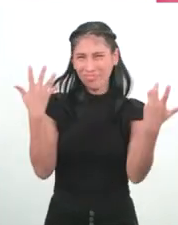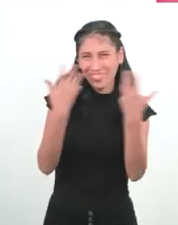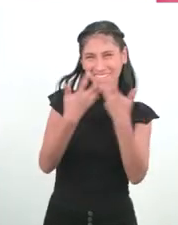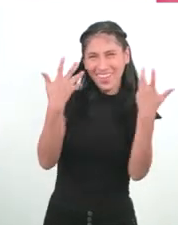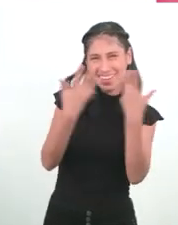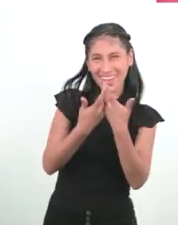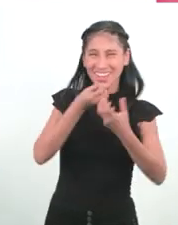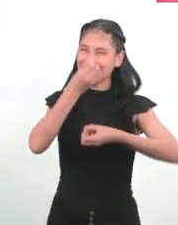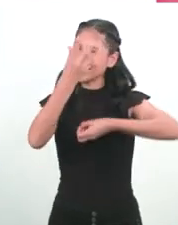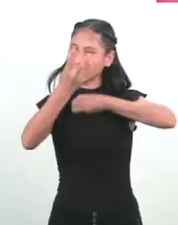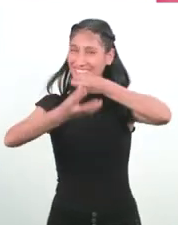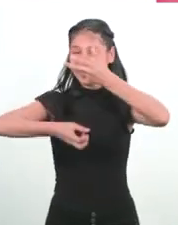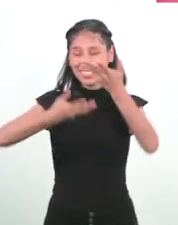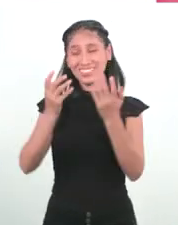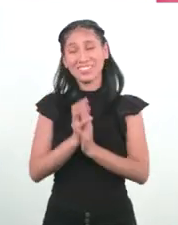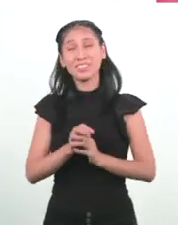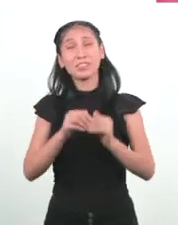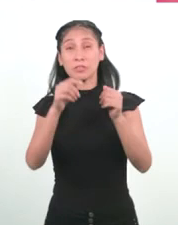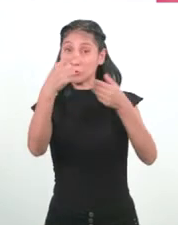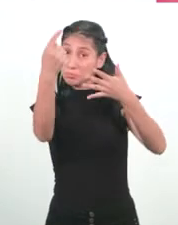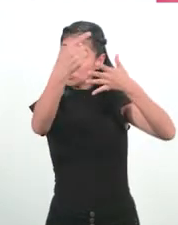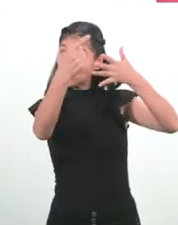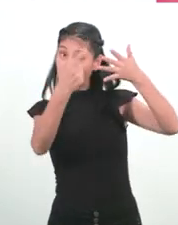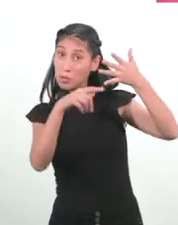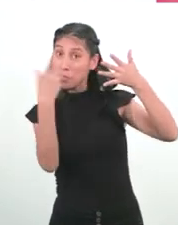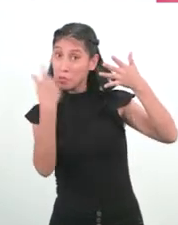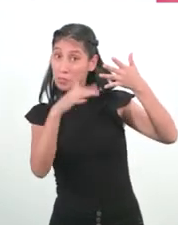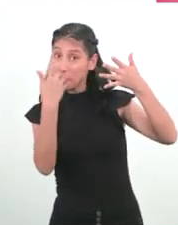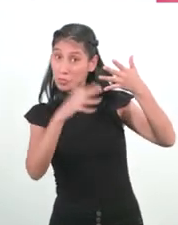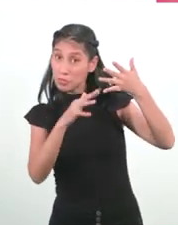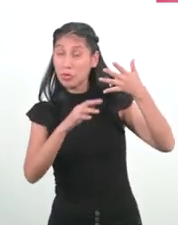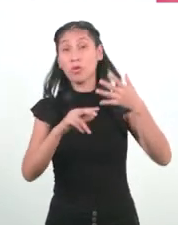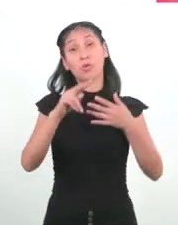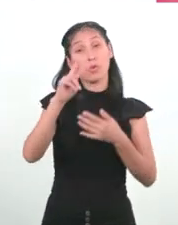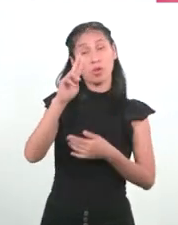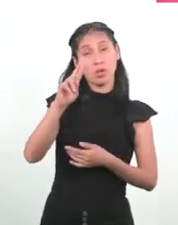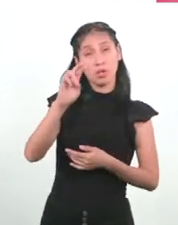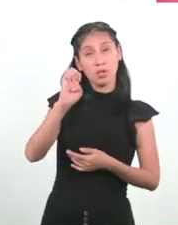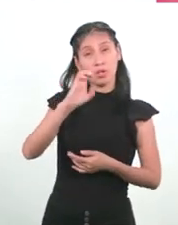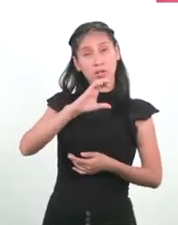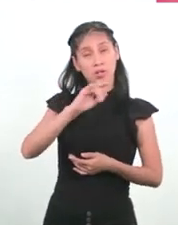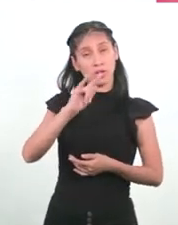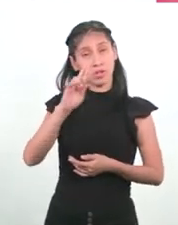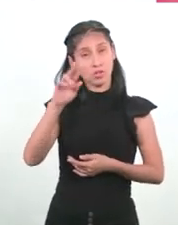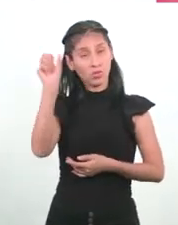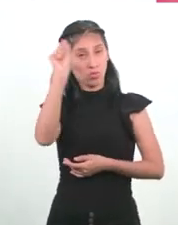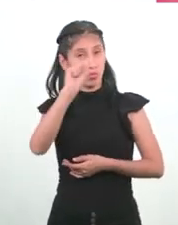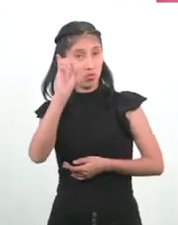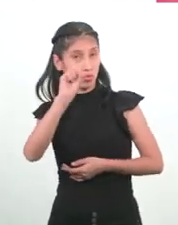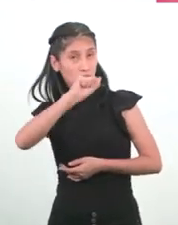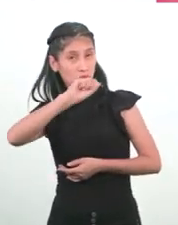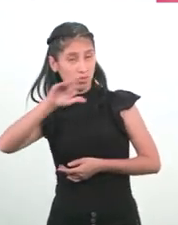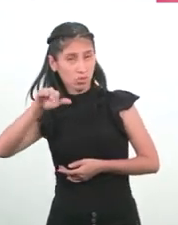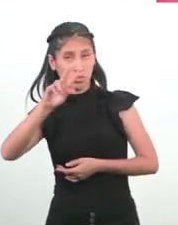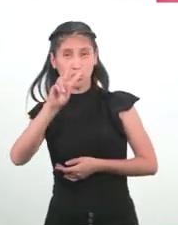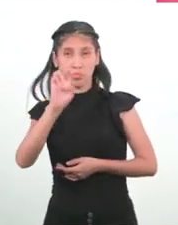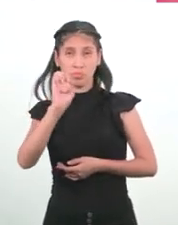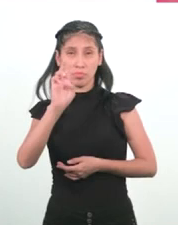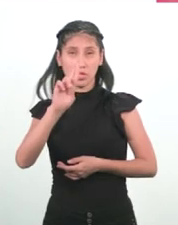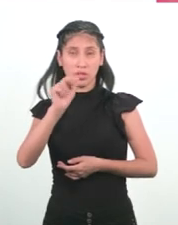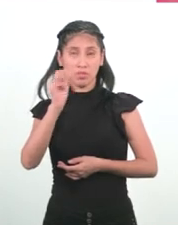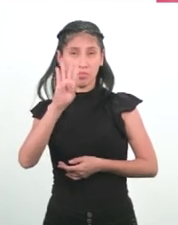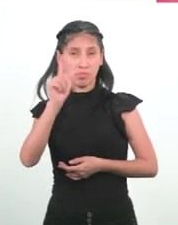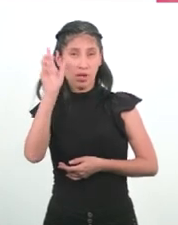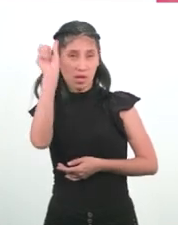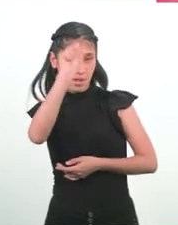dice. Esos son algunos de los recursos verbales y no verbales. Podríamos, además, mencionar los recursos